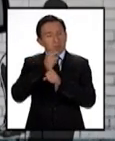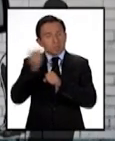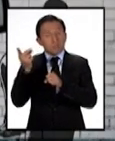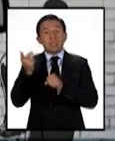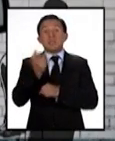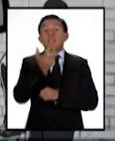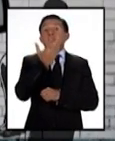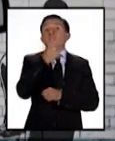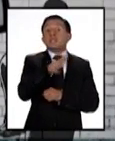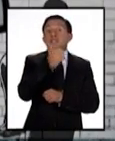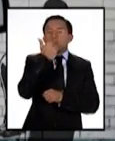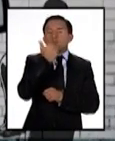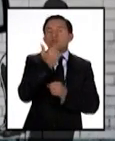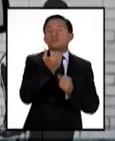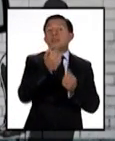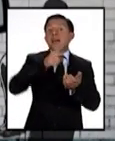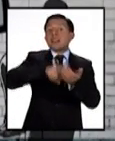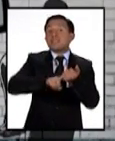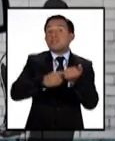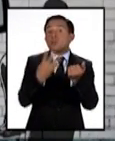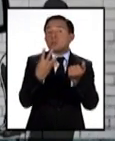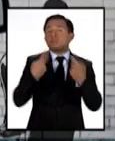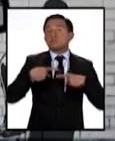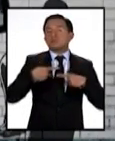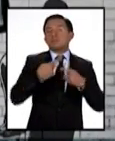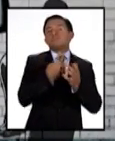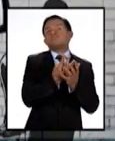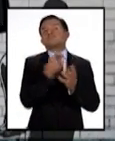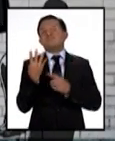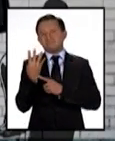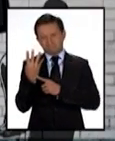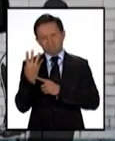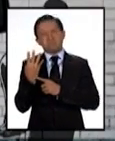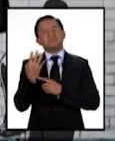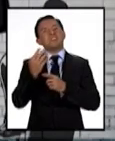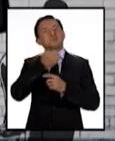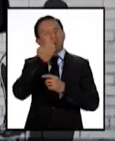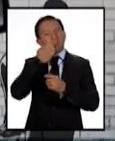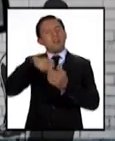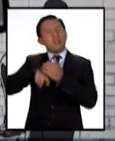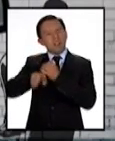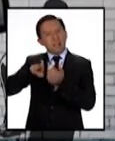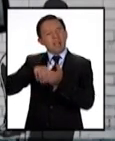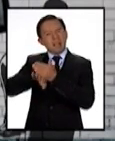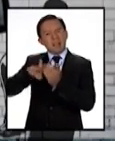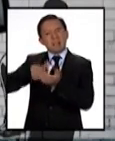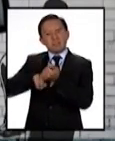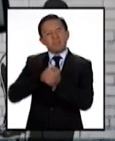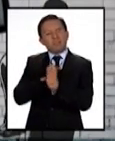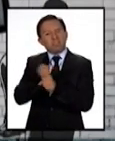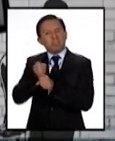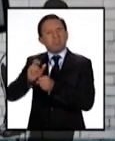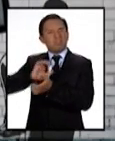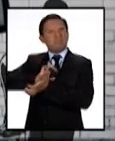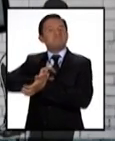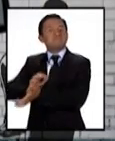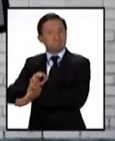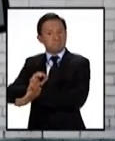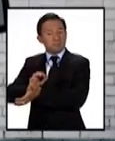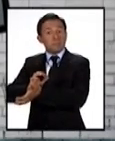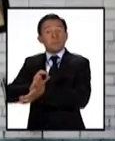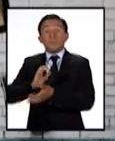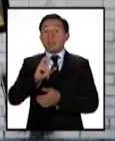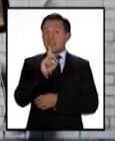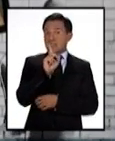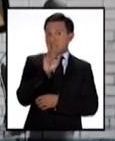distintas formas de agresión en los salones de clase. La encuesta de percepción de la violencia en alumnos de primaria y secundaria en